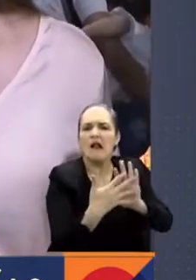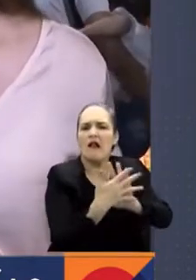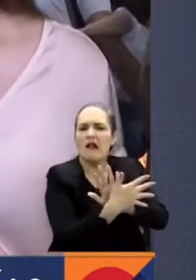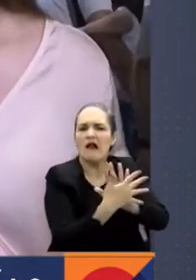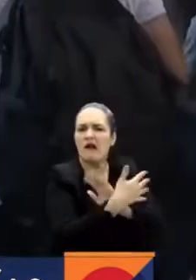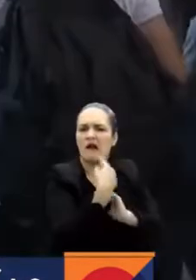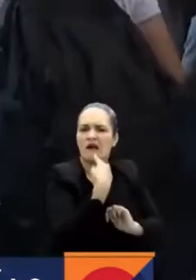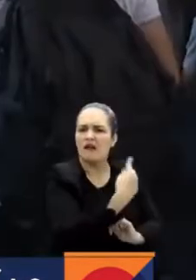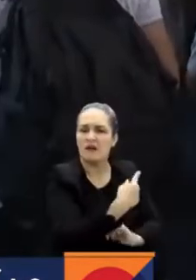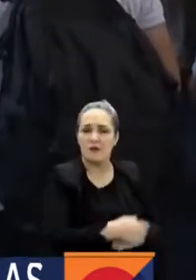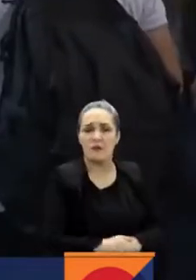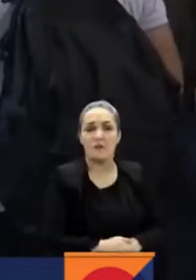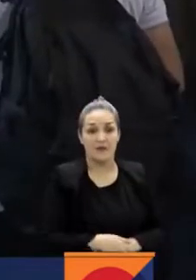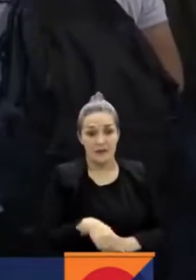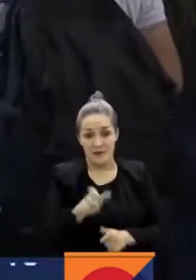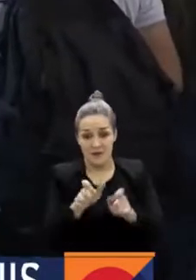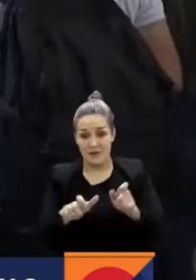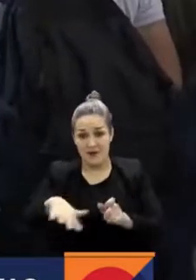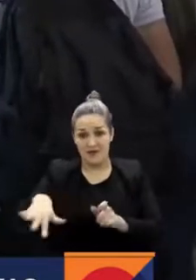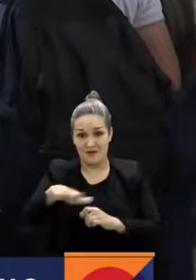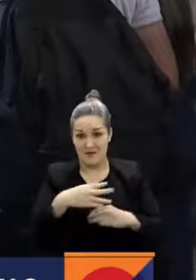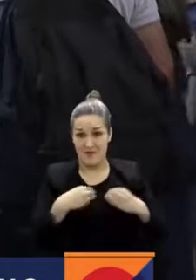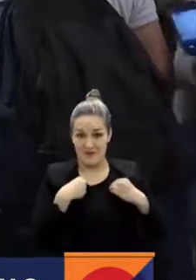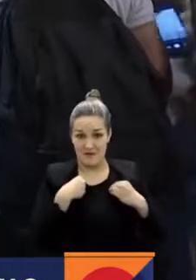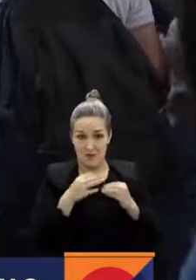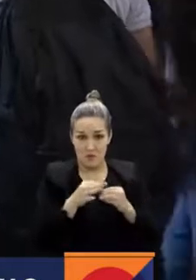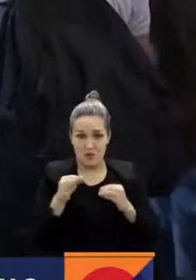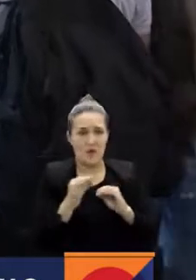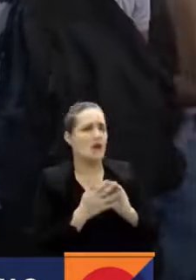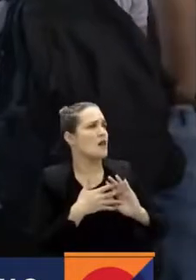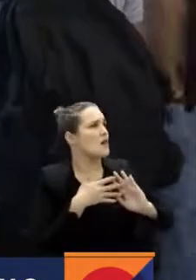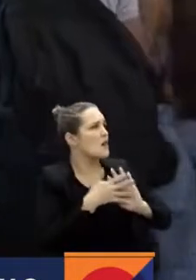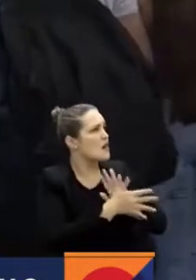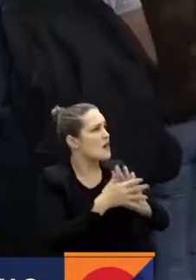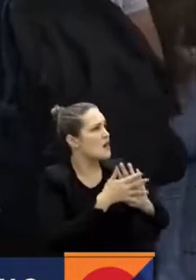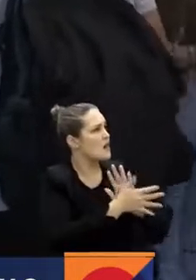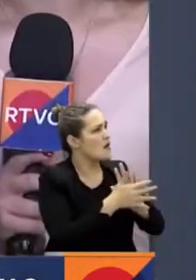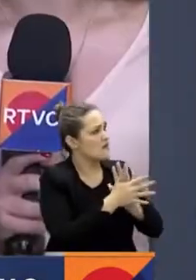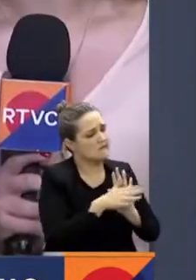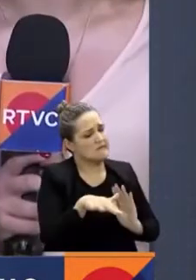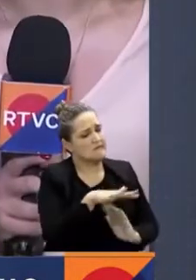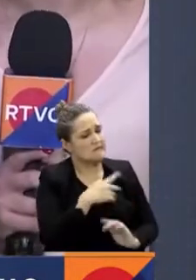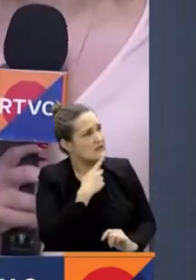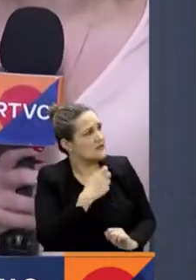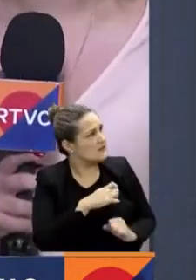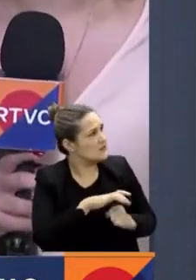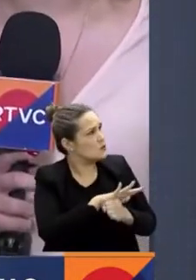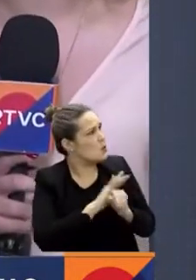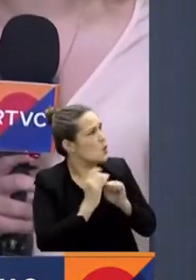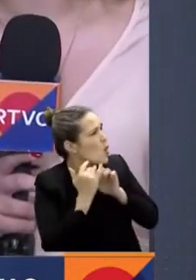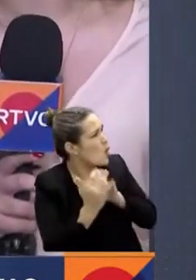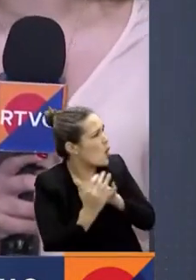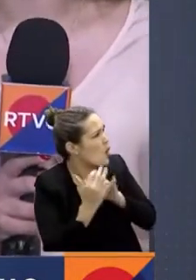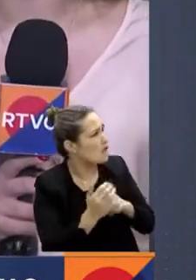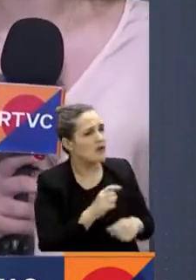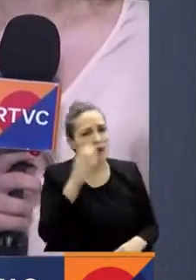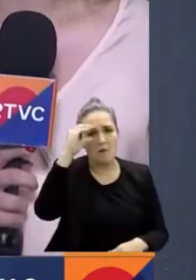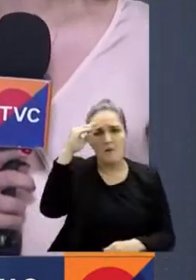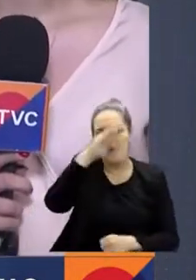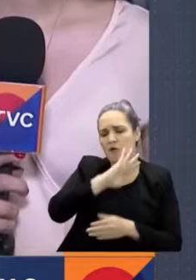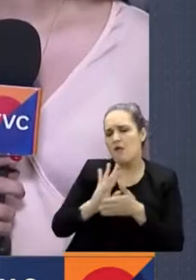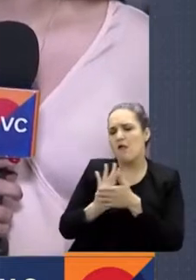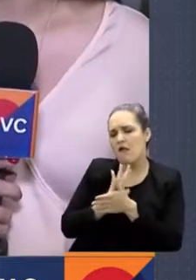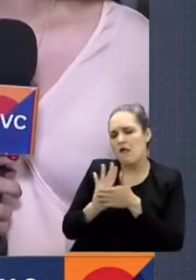Damaris, pues mire, le explicaron un poco las razones por las cuales ellos son una zona de conflicto. Entonces le hicieron varias peticiones al